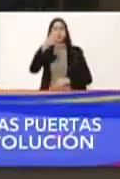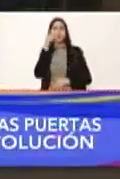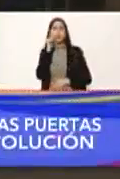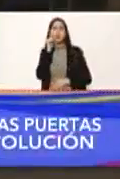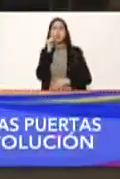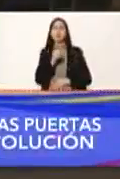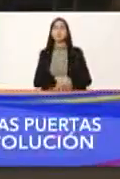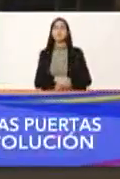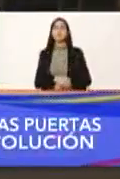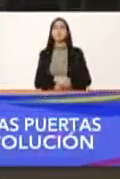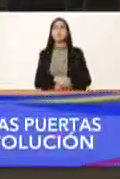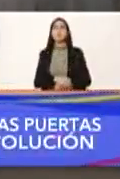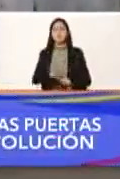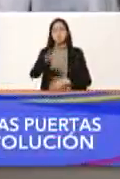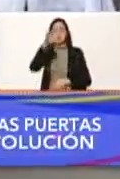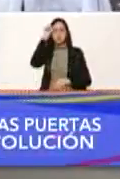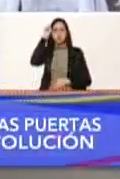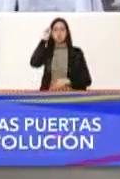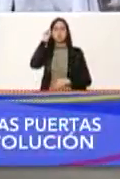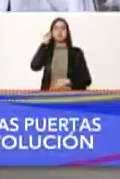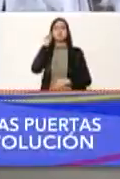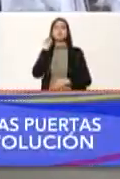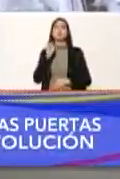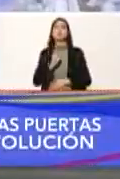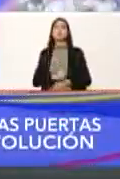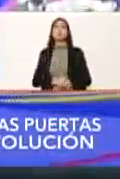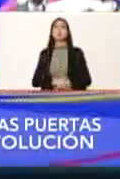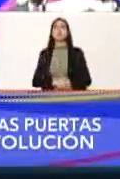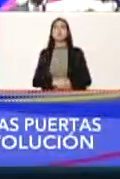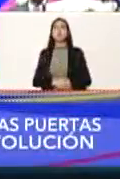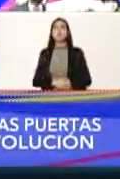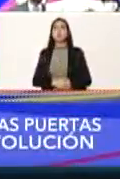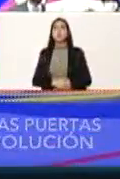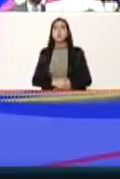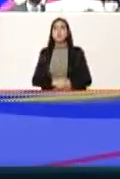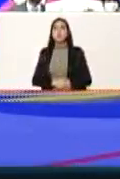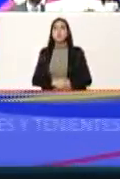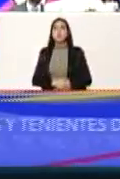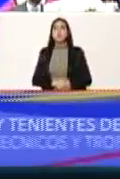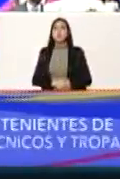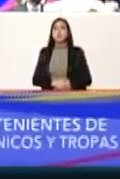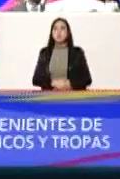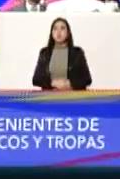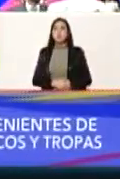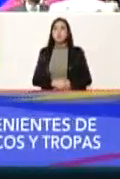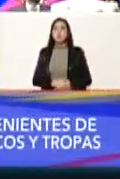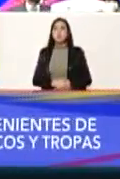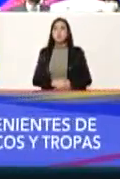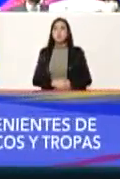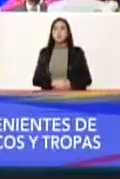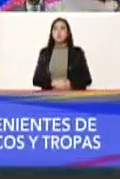Entendido, mi comandante jefe. Atención. ¡Firen!